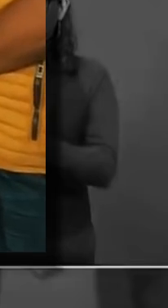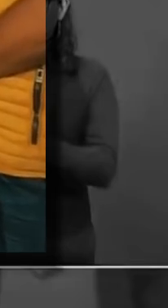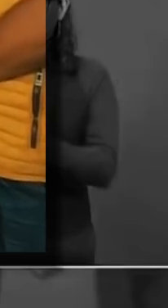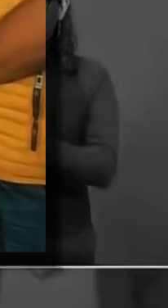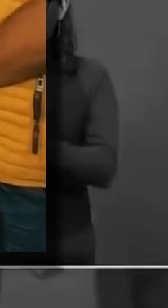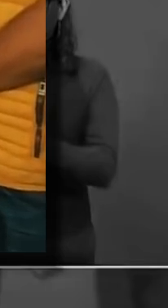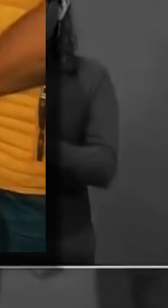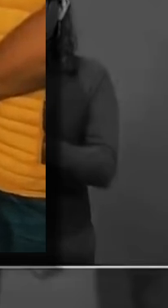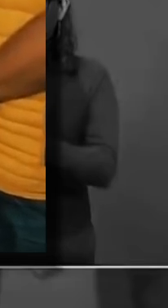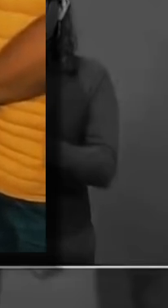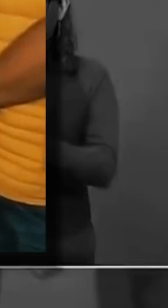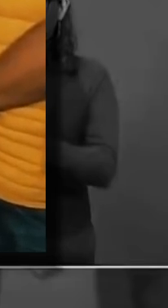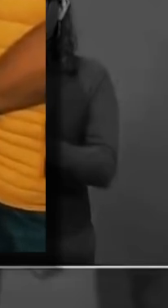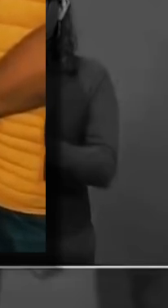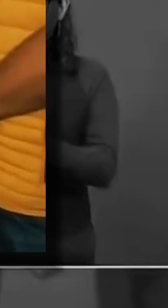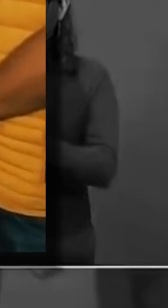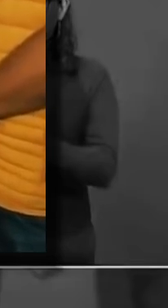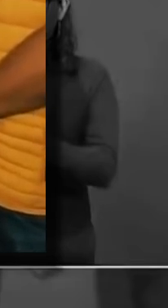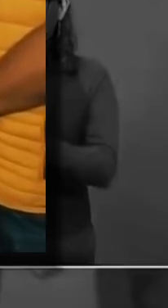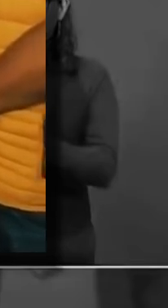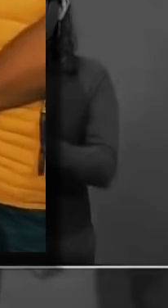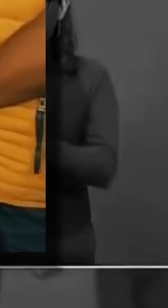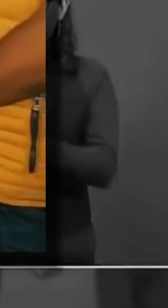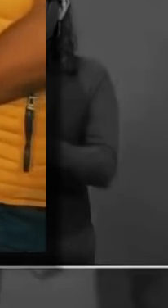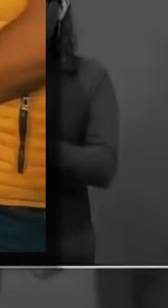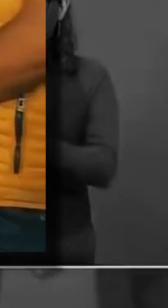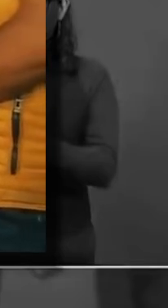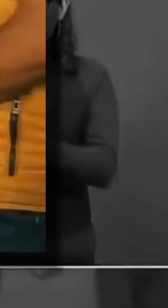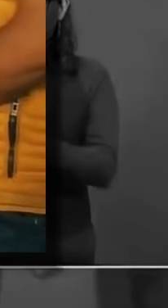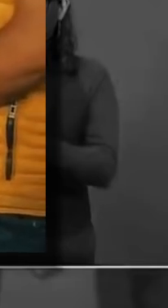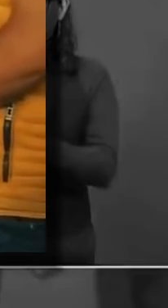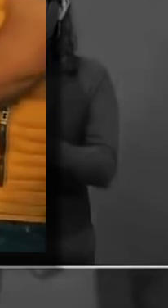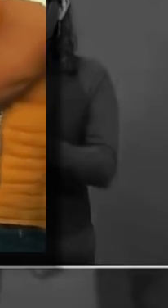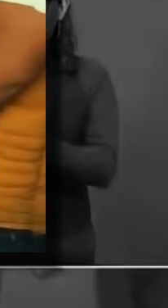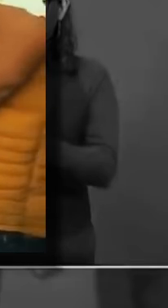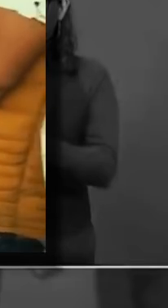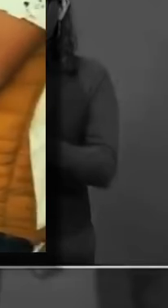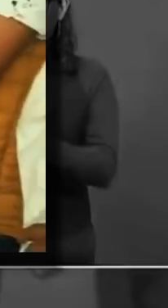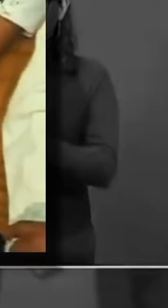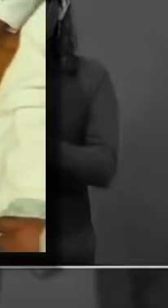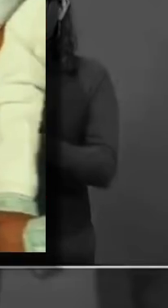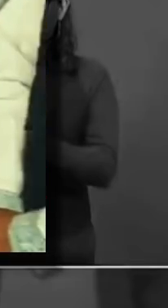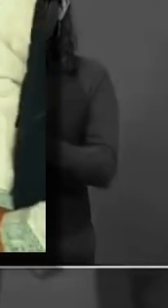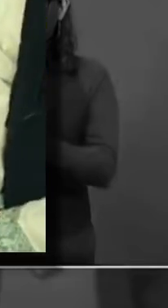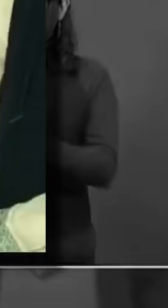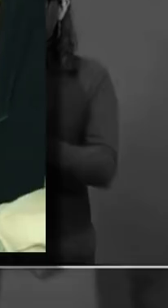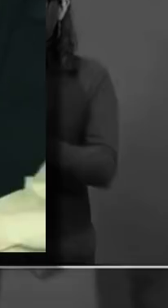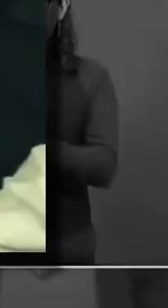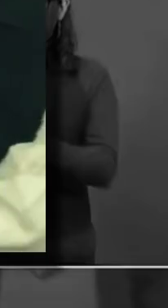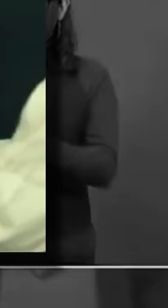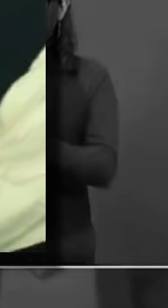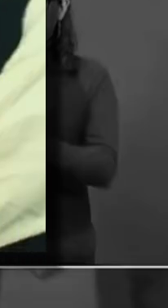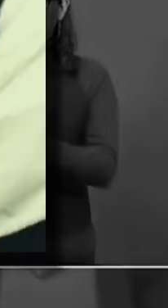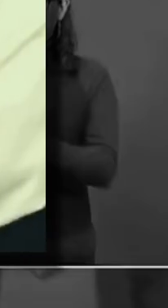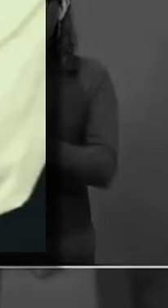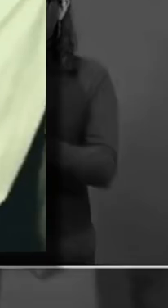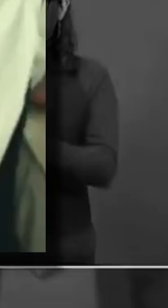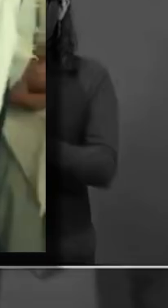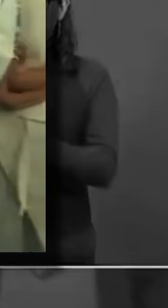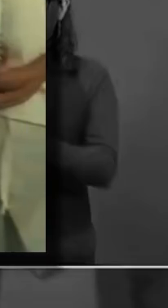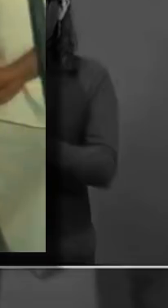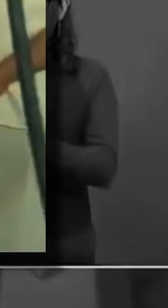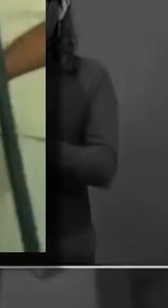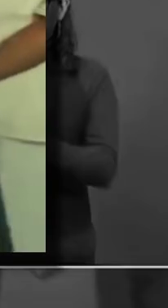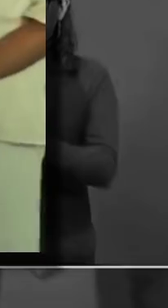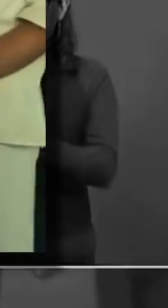toca a las generaciones actuales defender el maíz, así como nuestros ancestros fueron hasta el inframundo